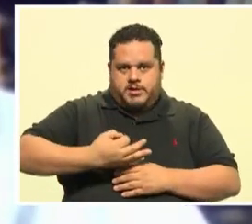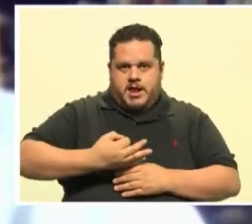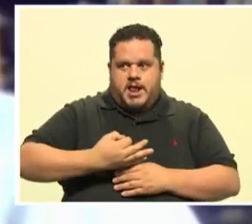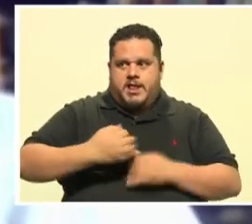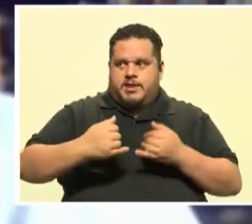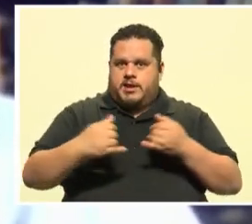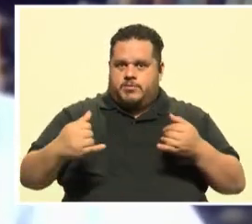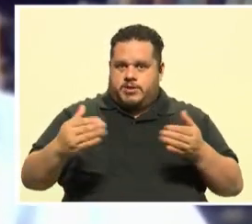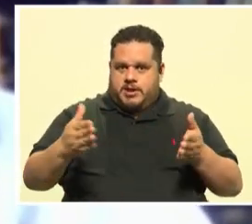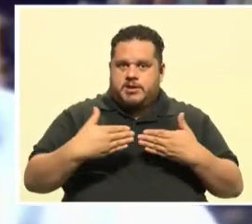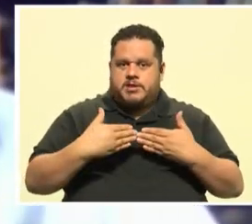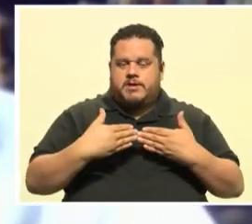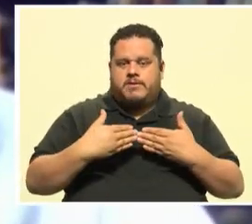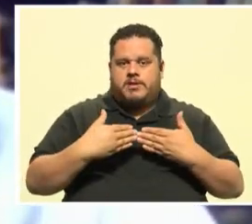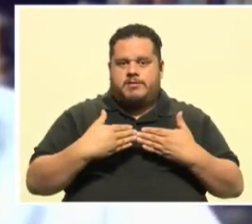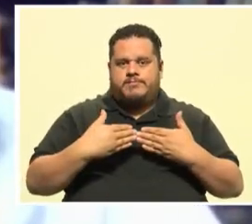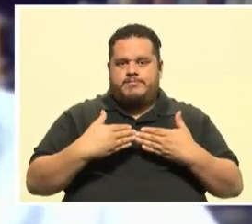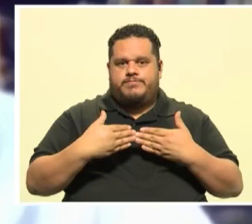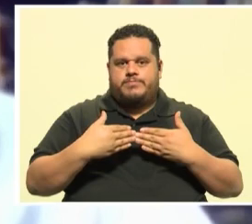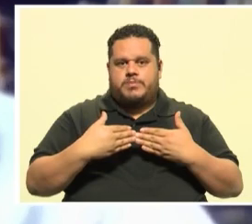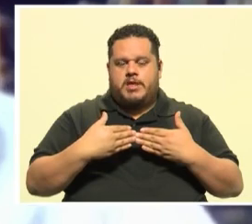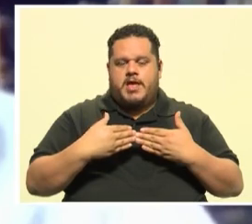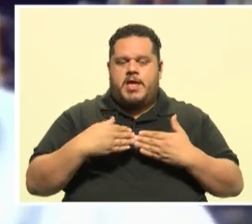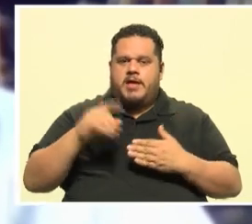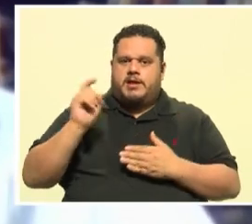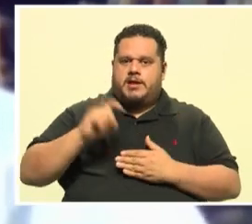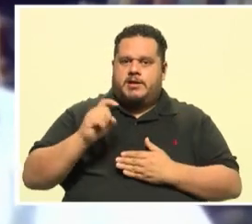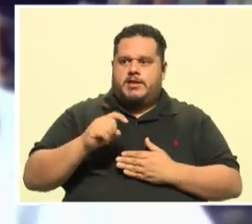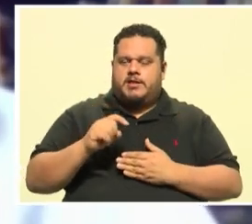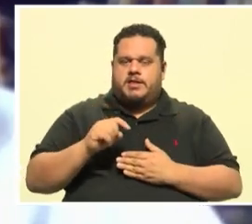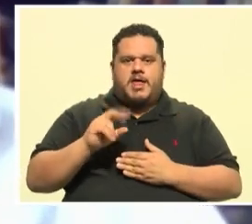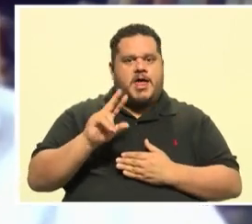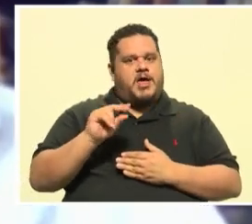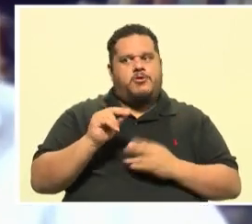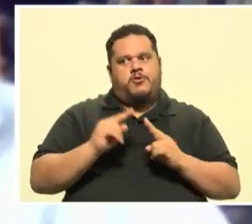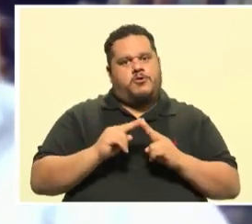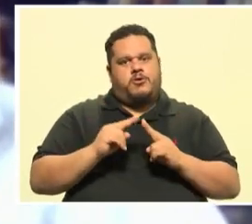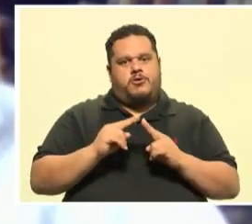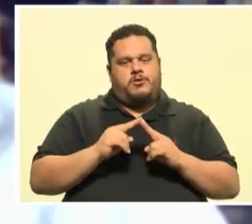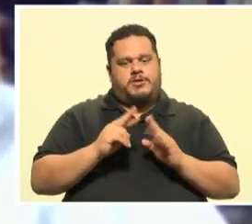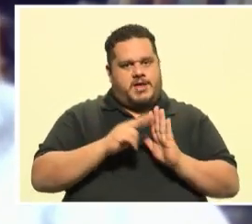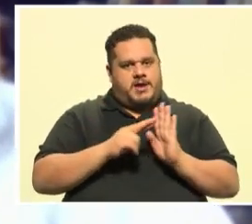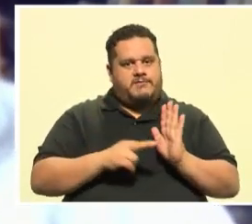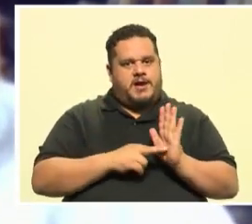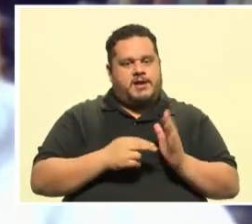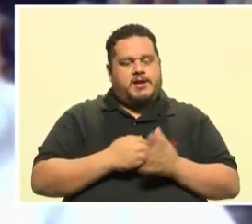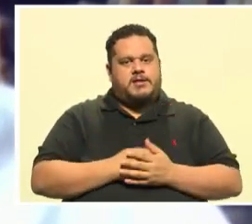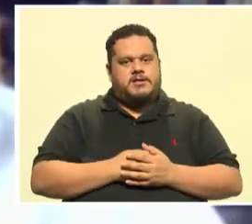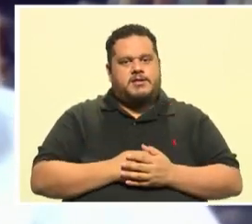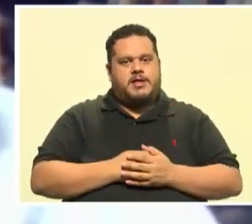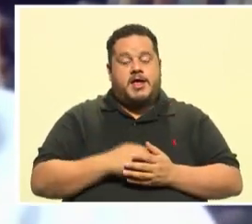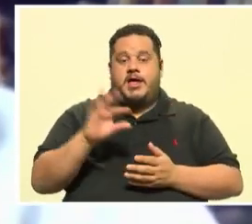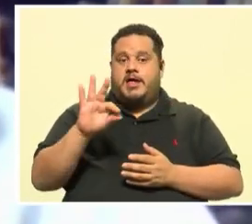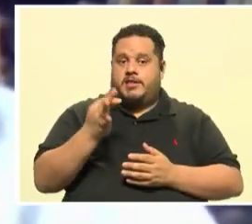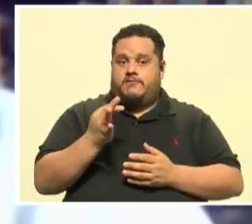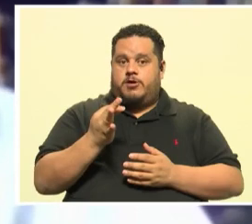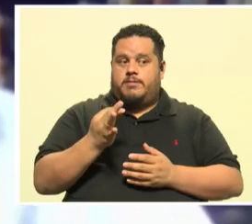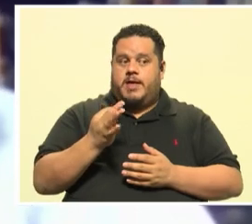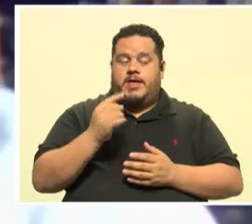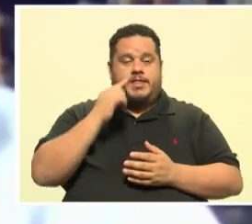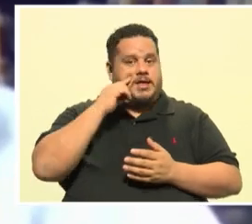de que no hay condiciones para quedarse, pero no hay condiciones para salir. Yo temo que esto no va a